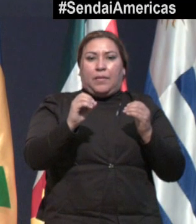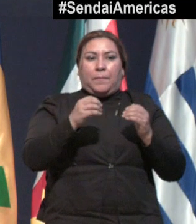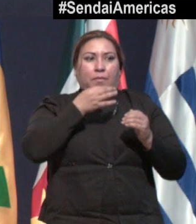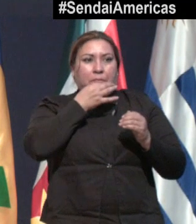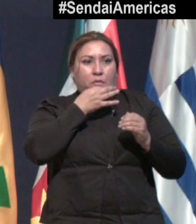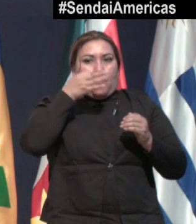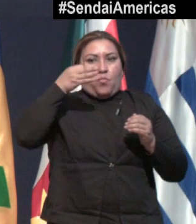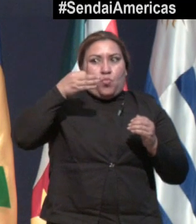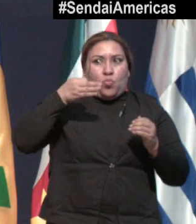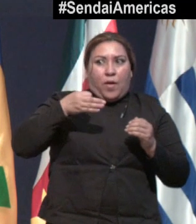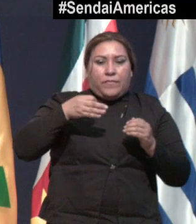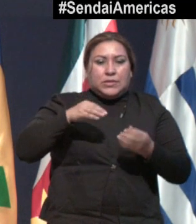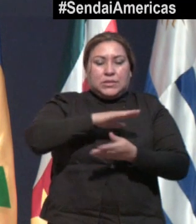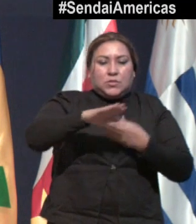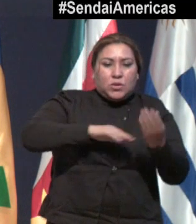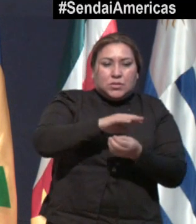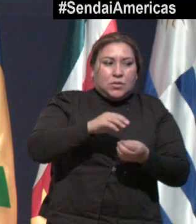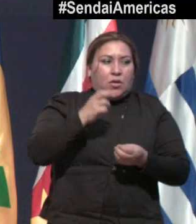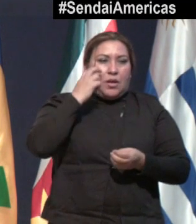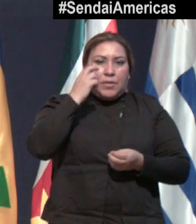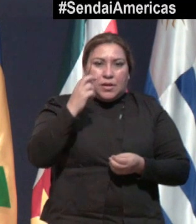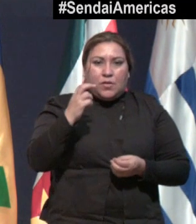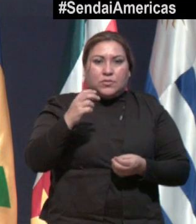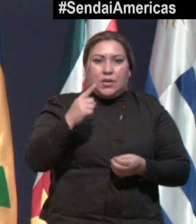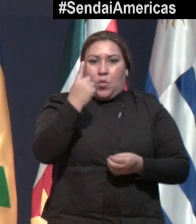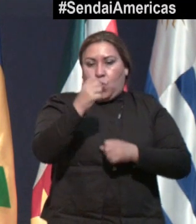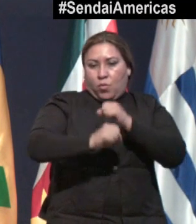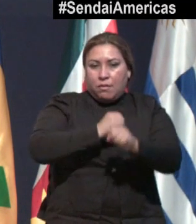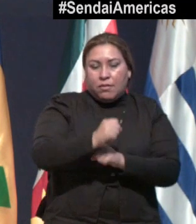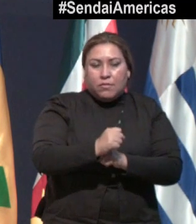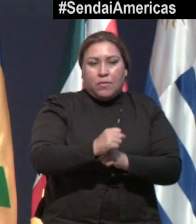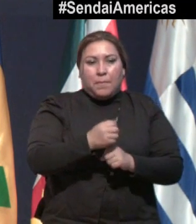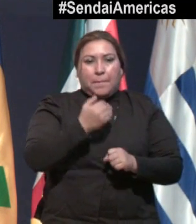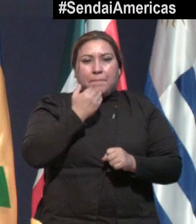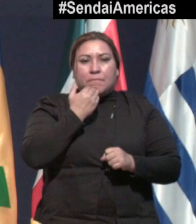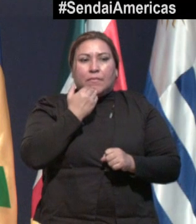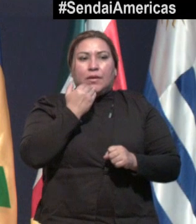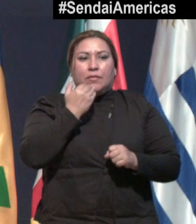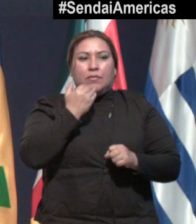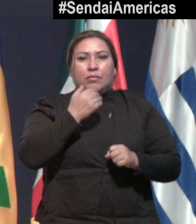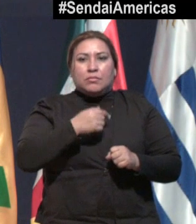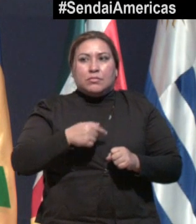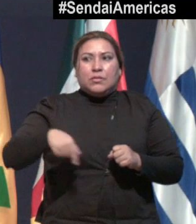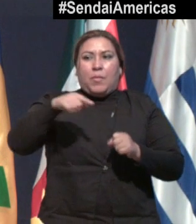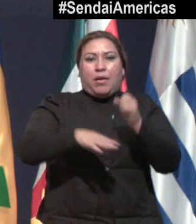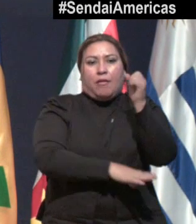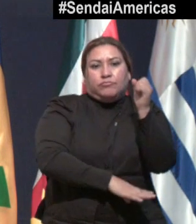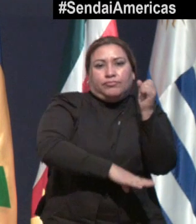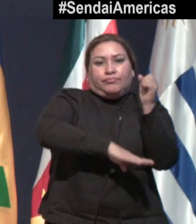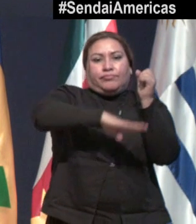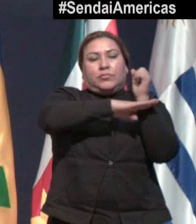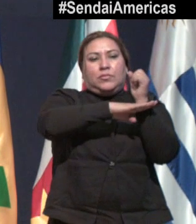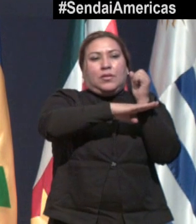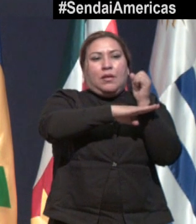sea que uno cada 100 años más o menos. Y cuando sube a una pérdida de 90, solo hay